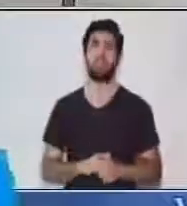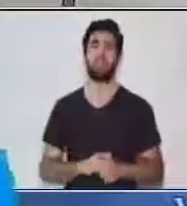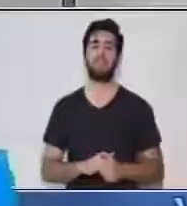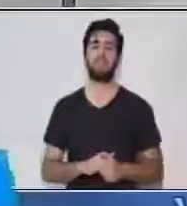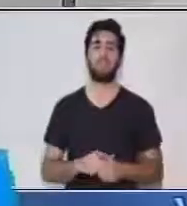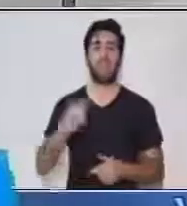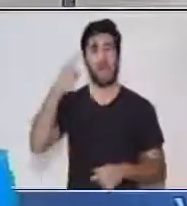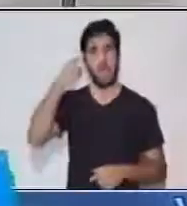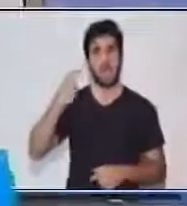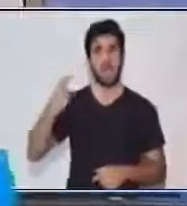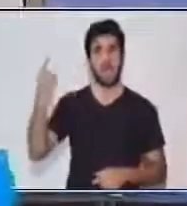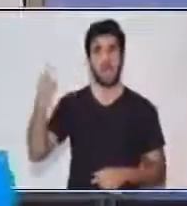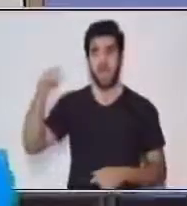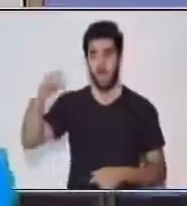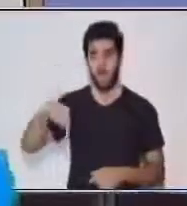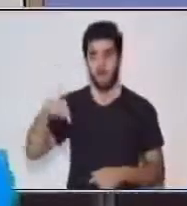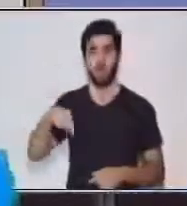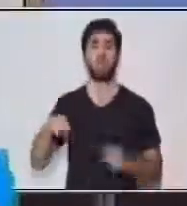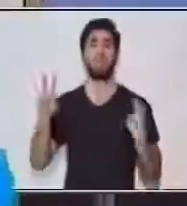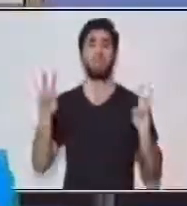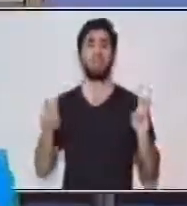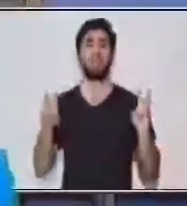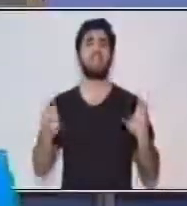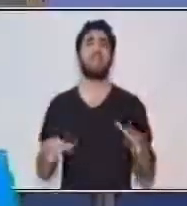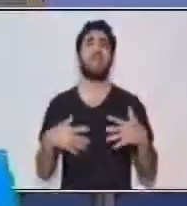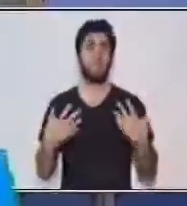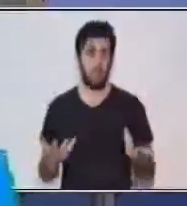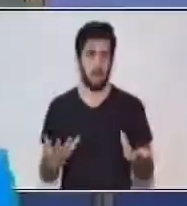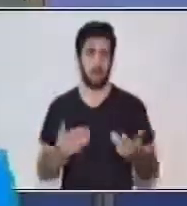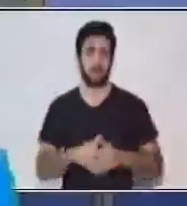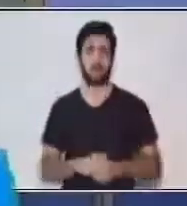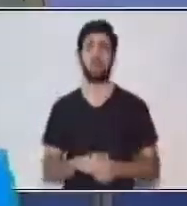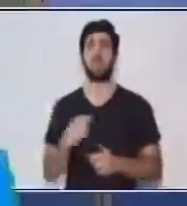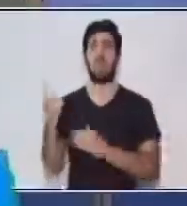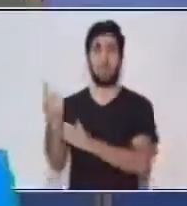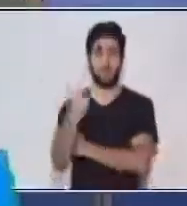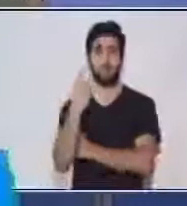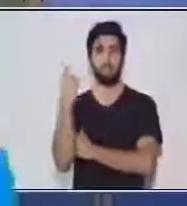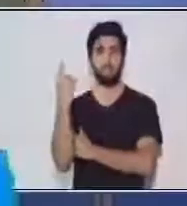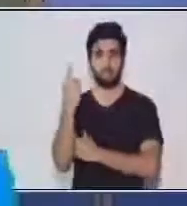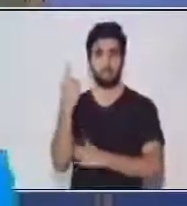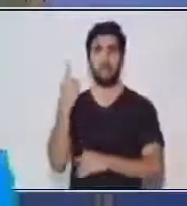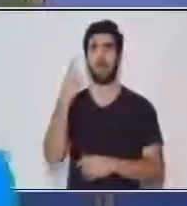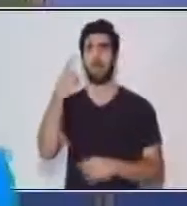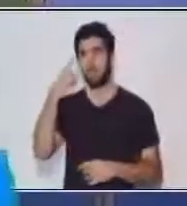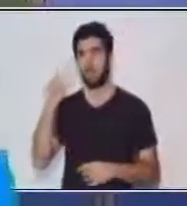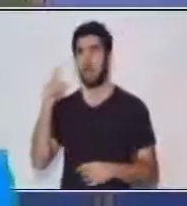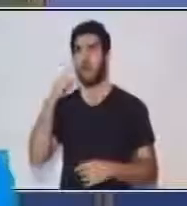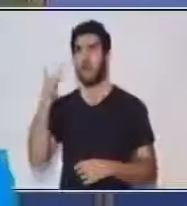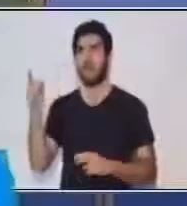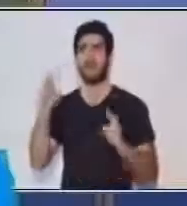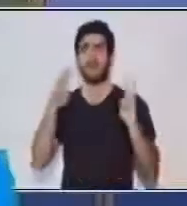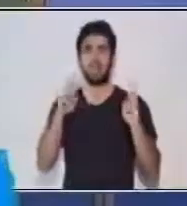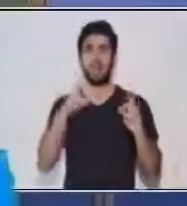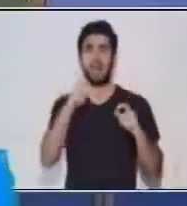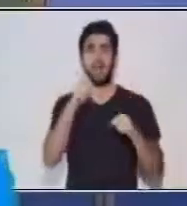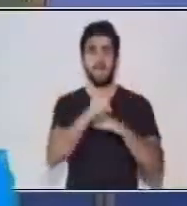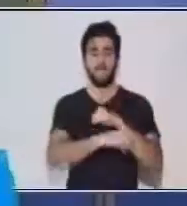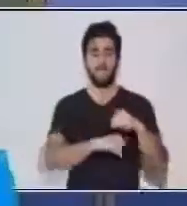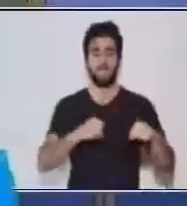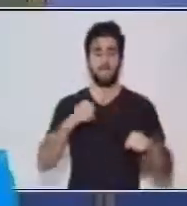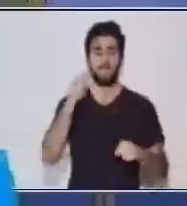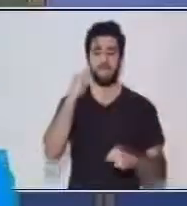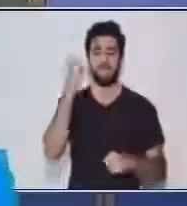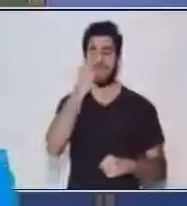El día de hoy vamos a desarrollar un tema muy importante dentro de lo que es física, aplicando